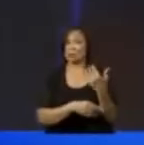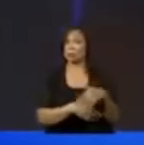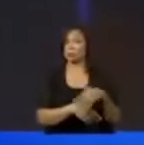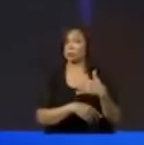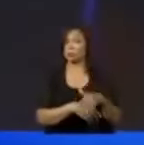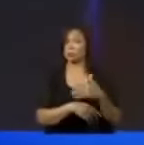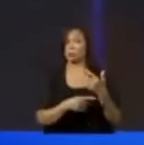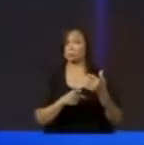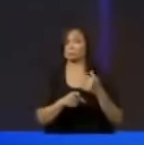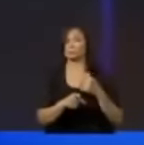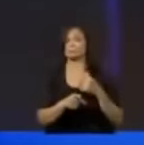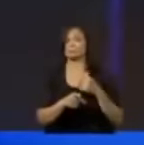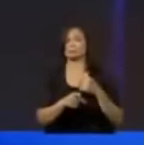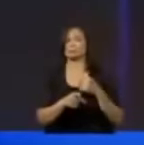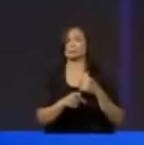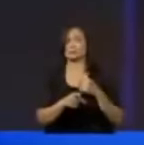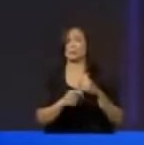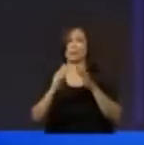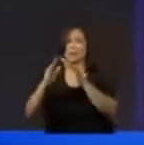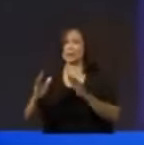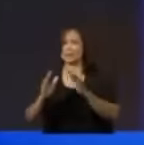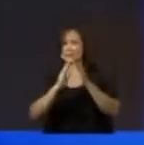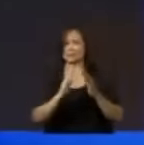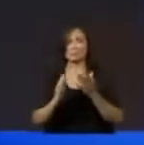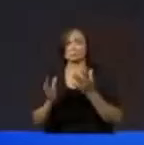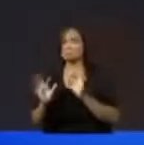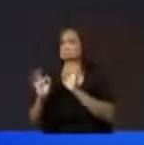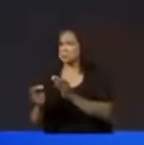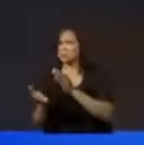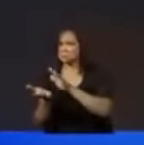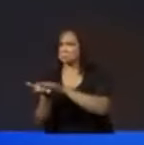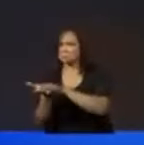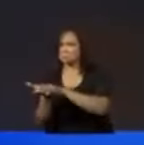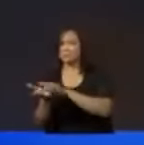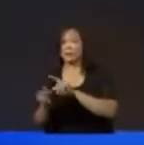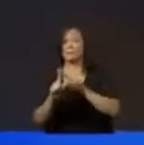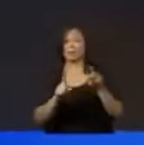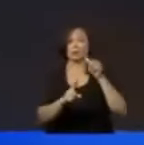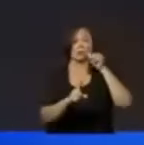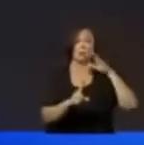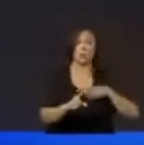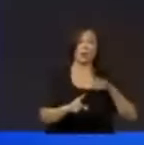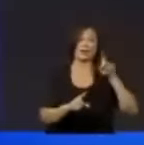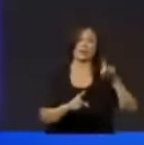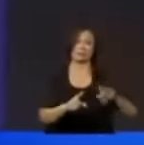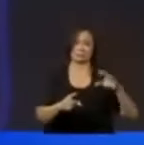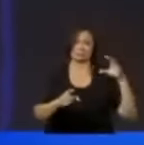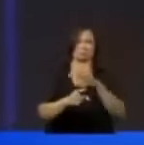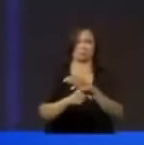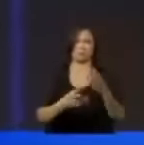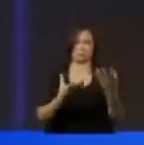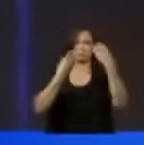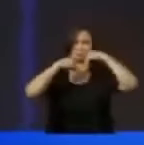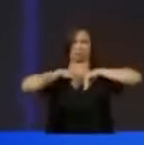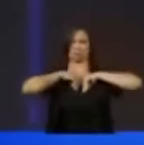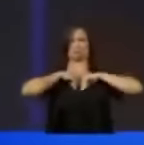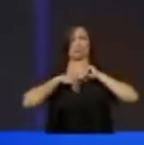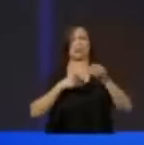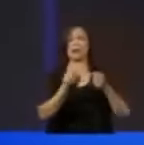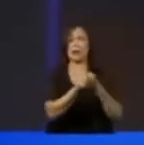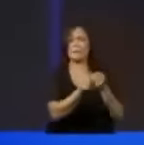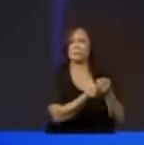año. Las casas de acogida, qué bueno, pero a las mujeres hay que empoderarlas, hay